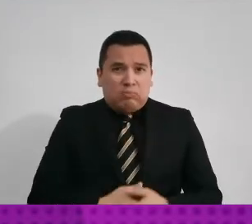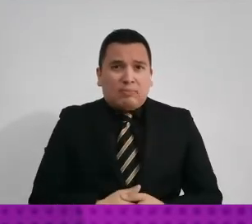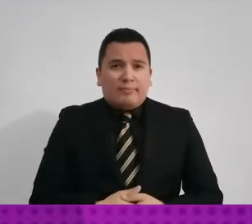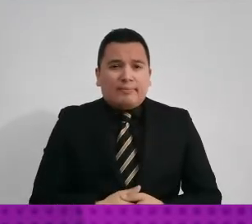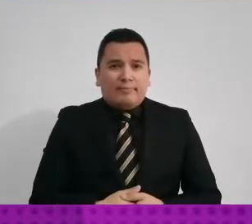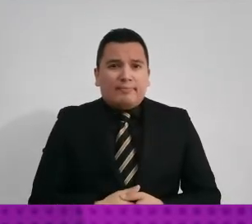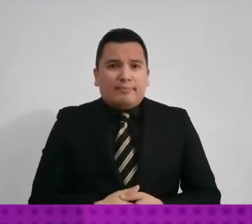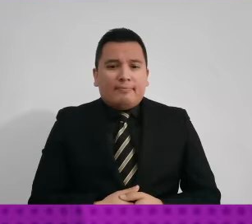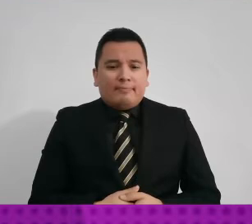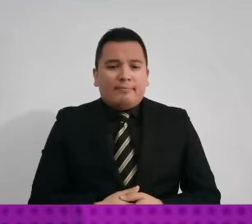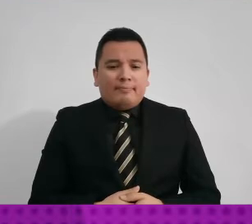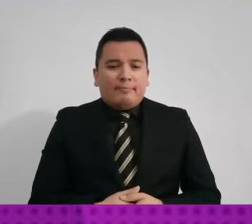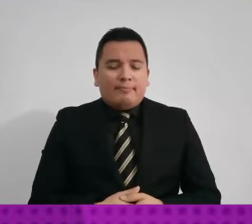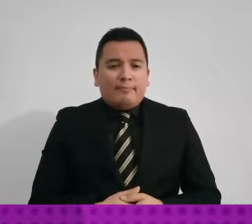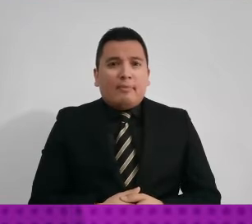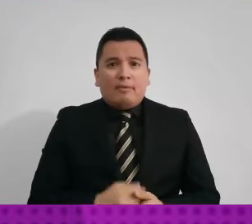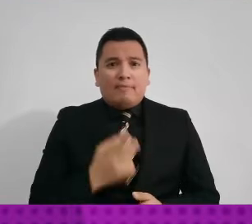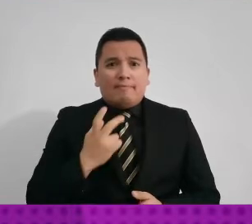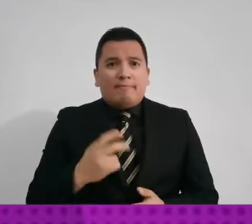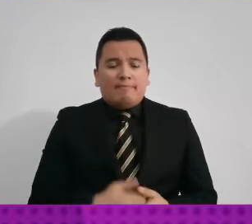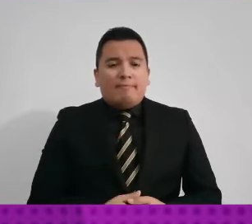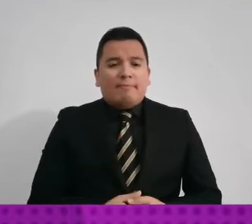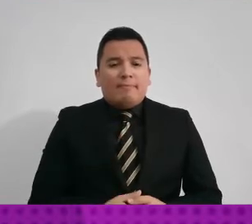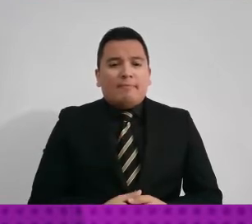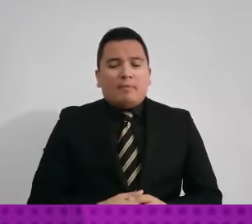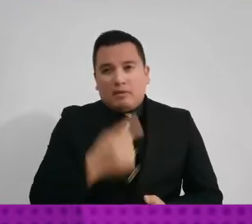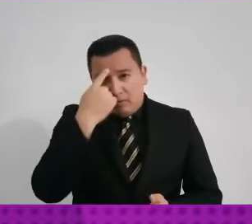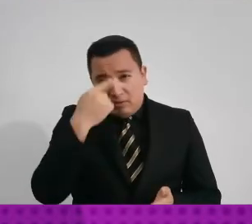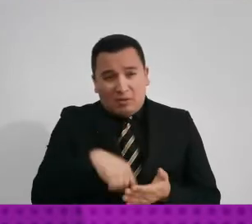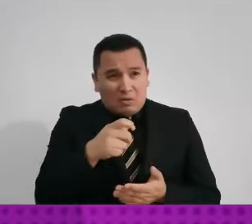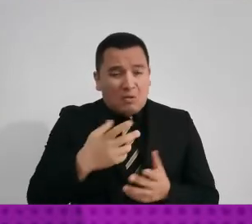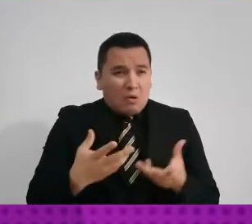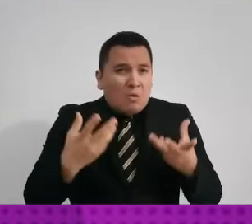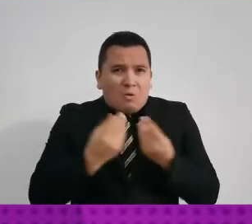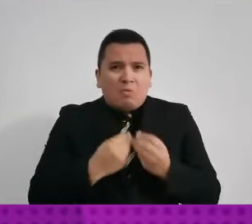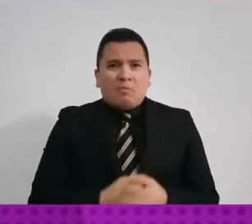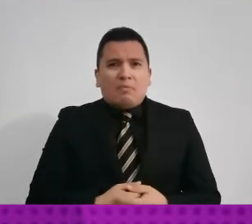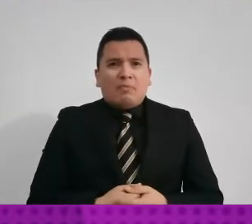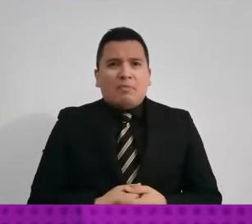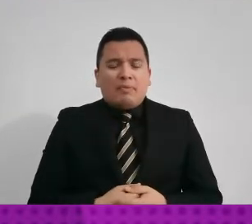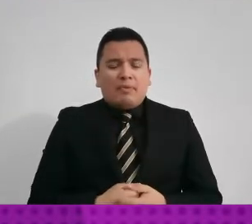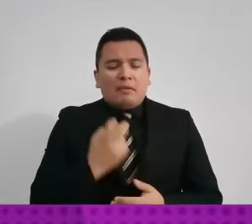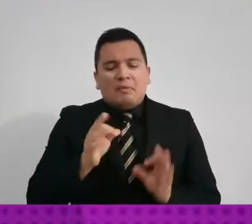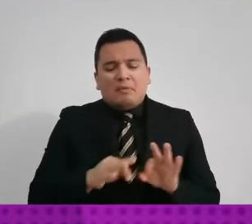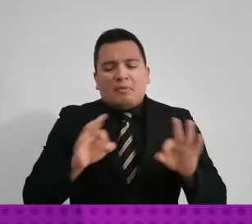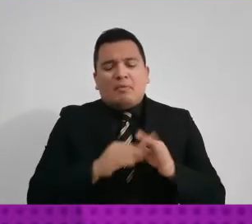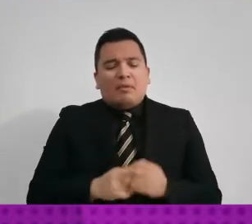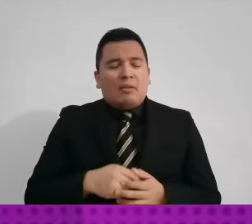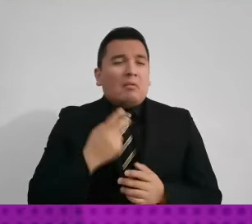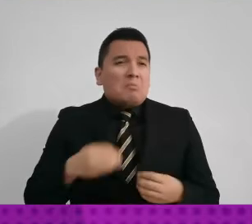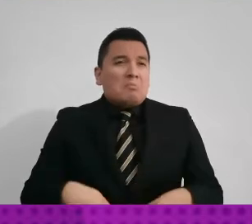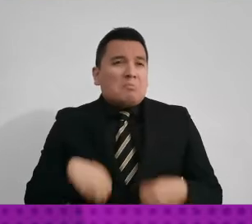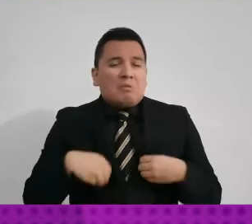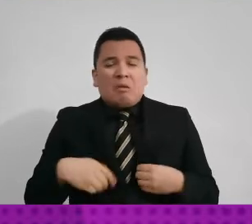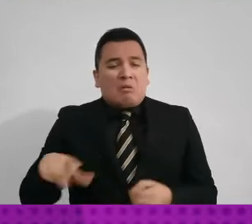en coalición. Sí, efectivamente, creo yo que las coaliciones son una parte importante